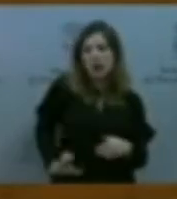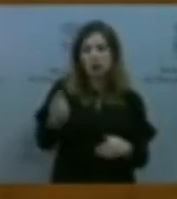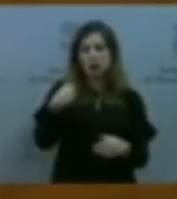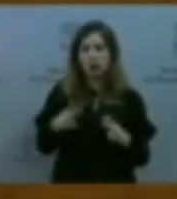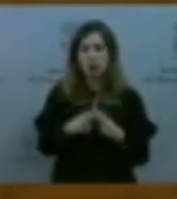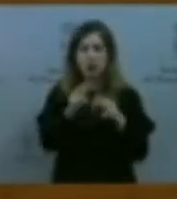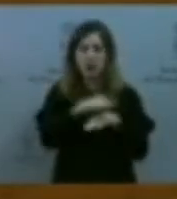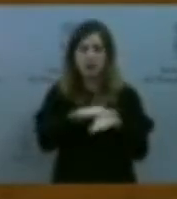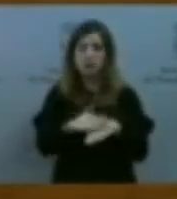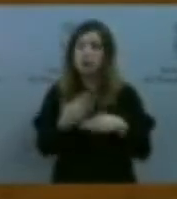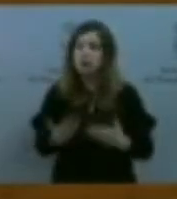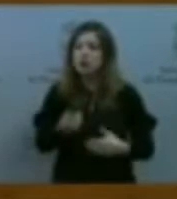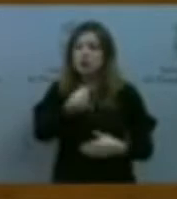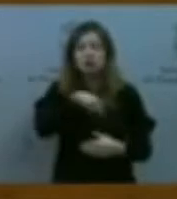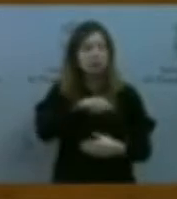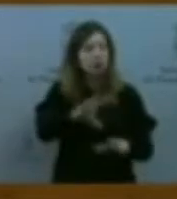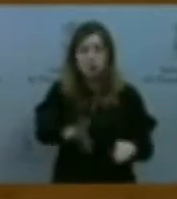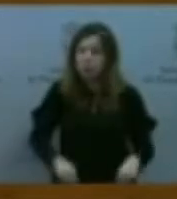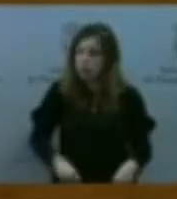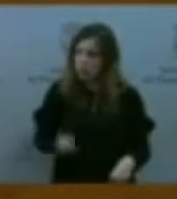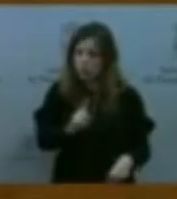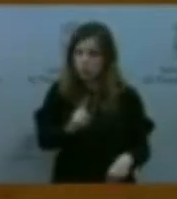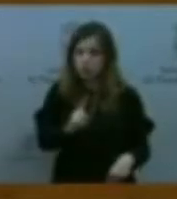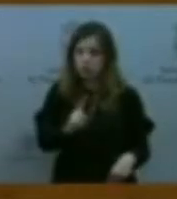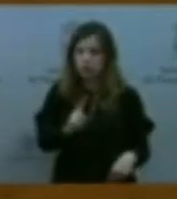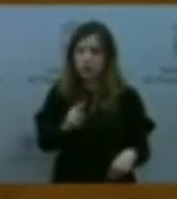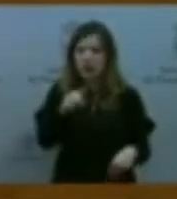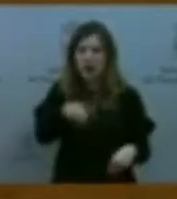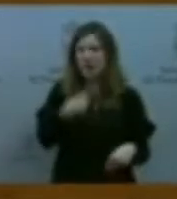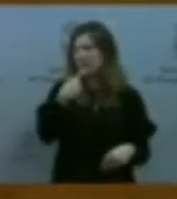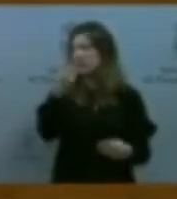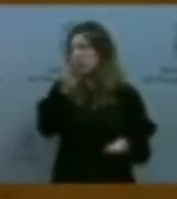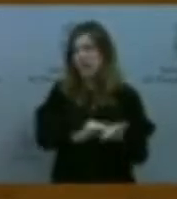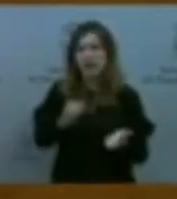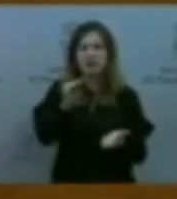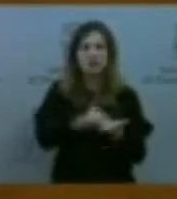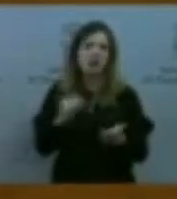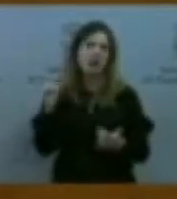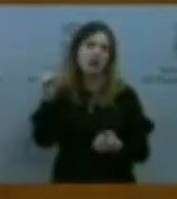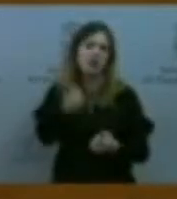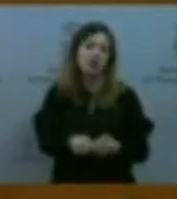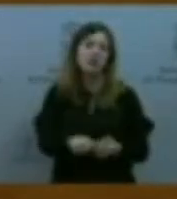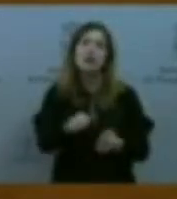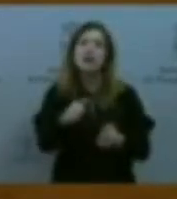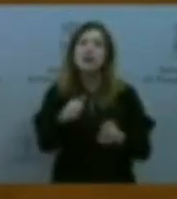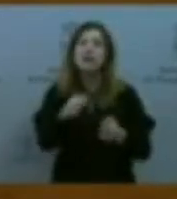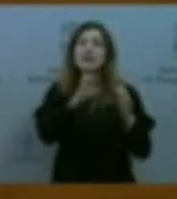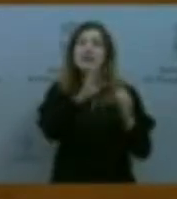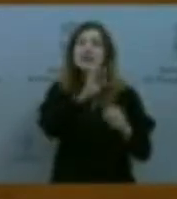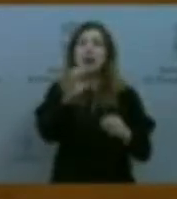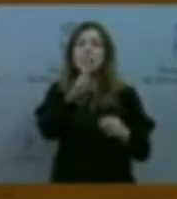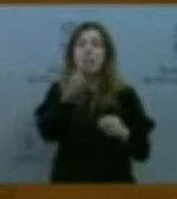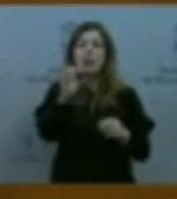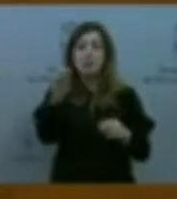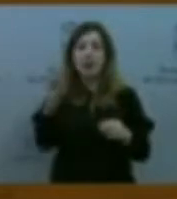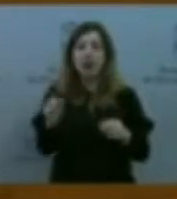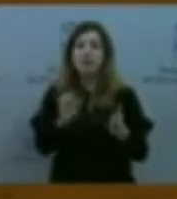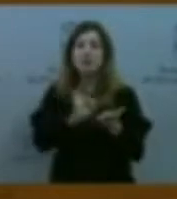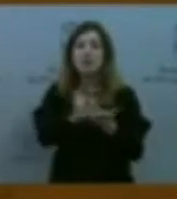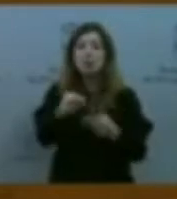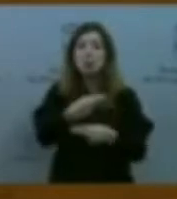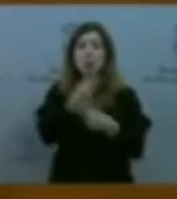hemos dicho aquí en innumerables ocasiones, que el SEPEPA, el Servicio Público de Empleo del Principado de